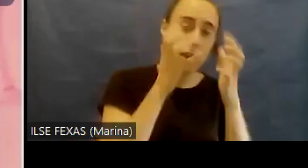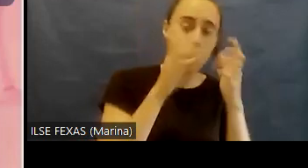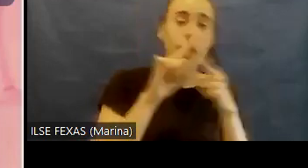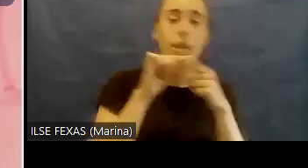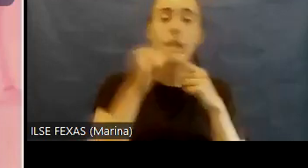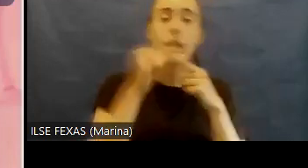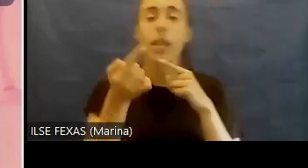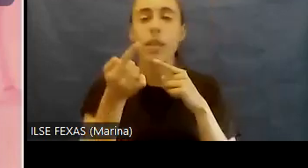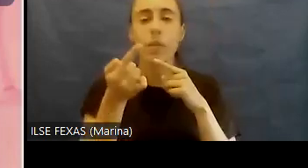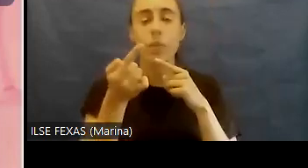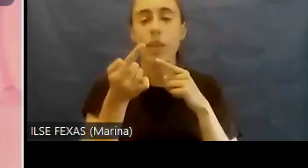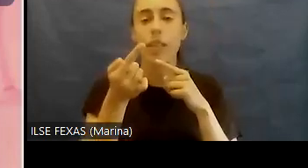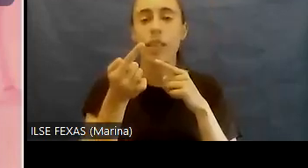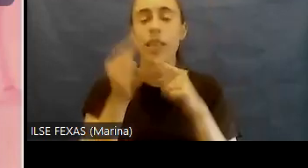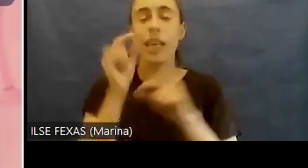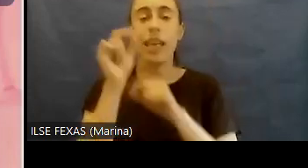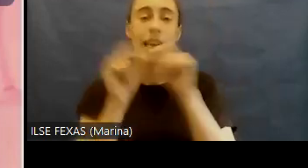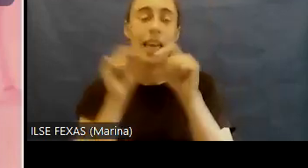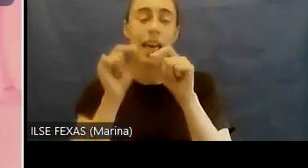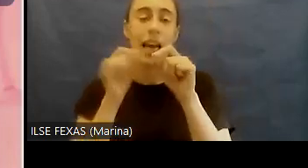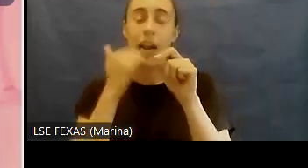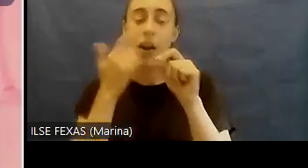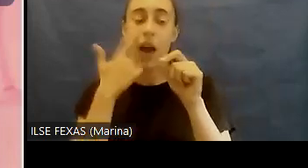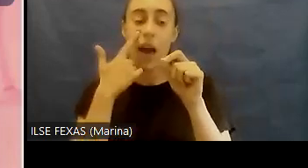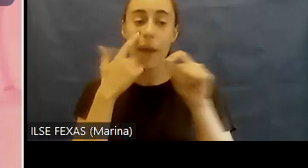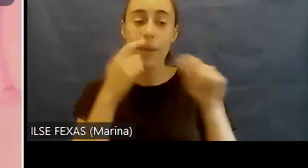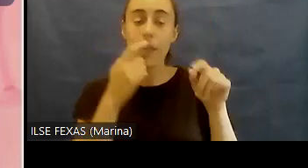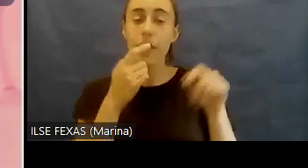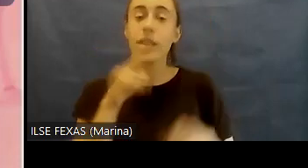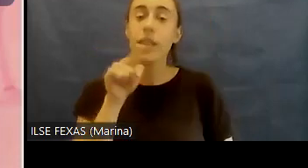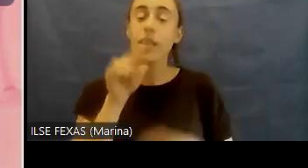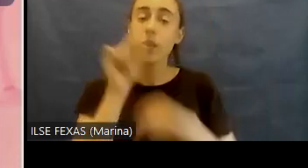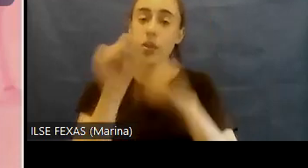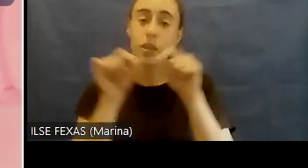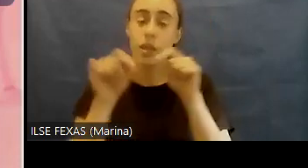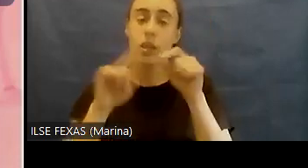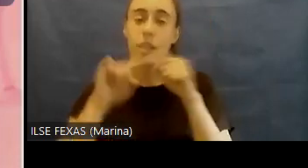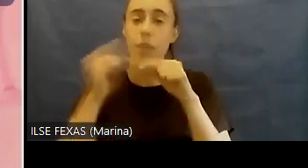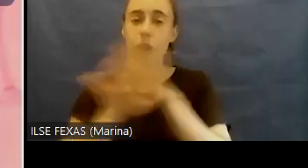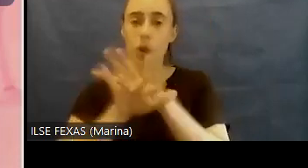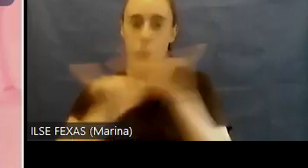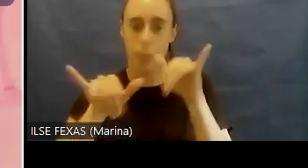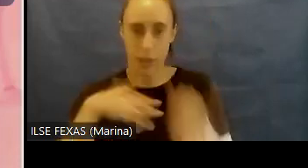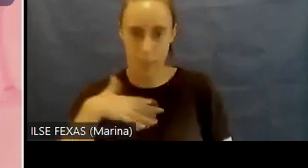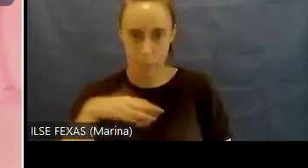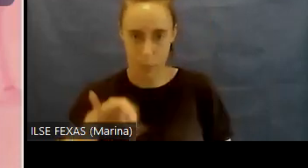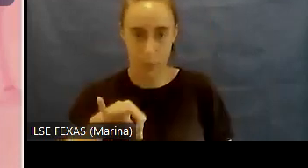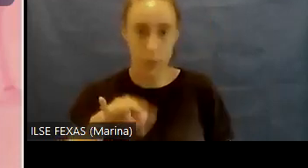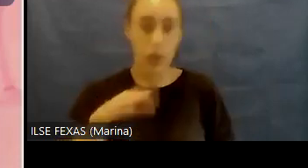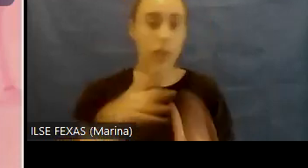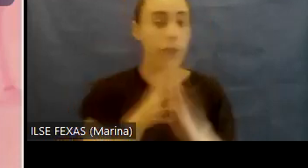determinados irritantes. Y vemos si esos irritantes los podemos compensar de alguna manera. Es decir, intentamos